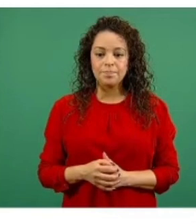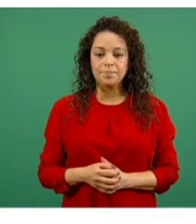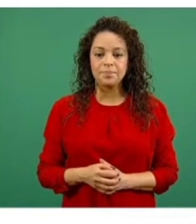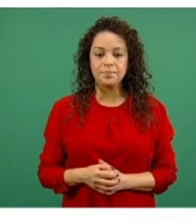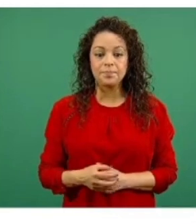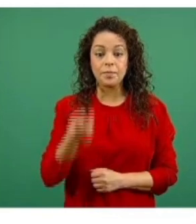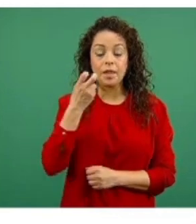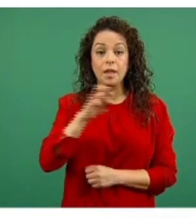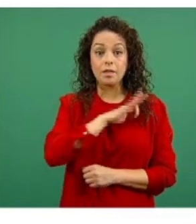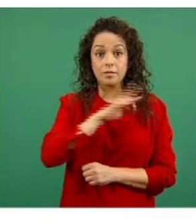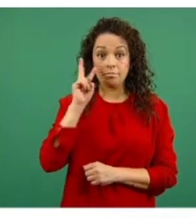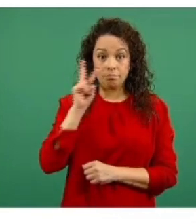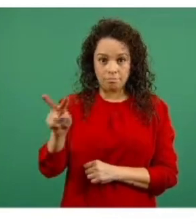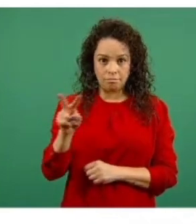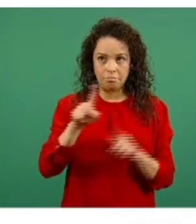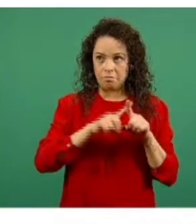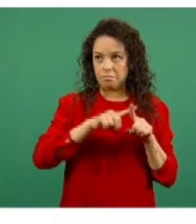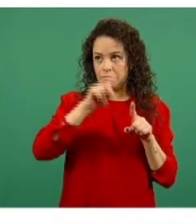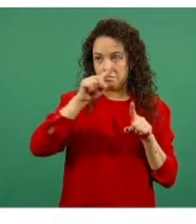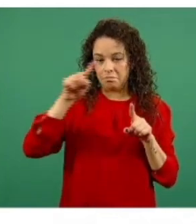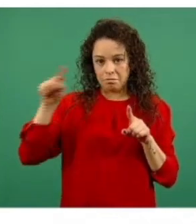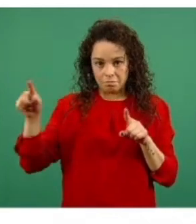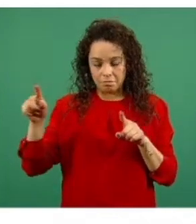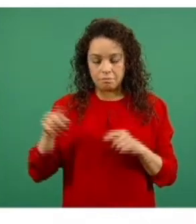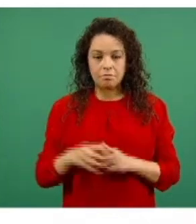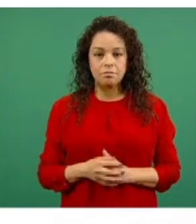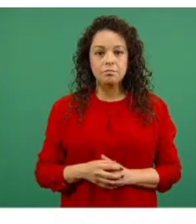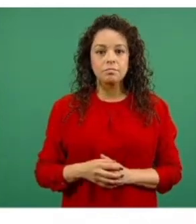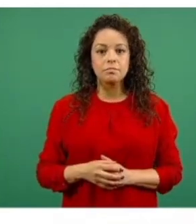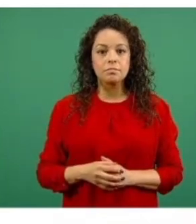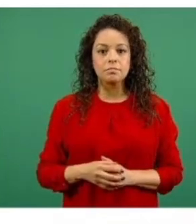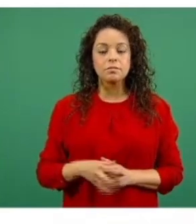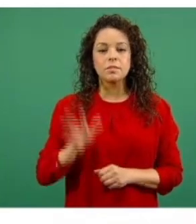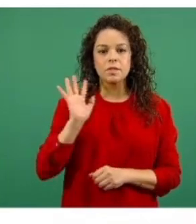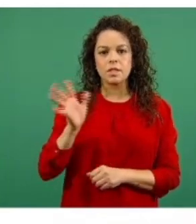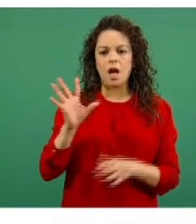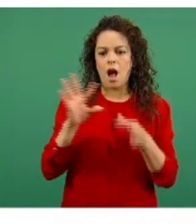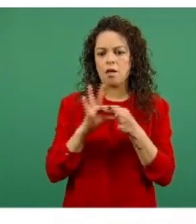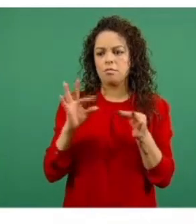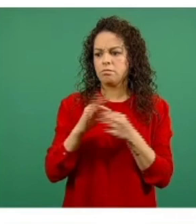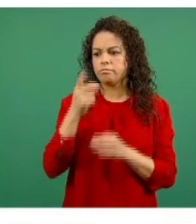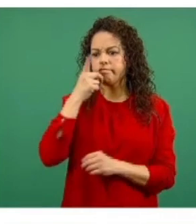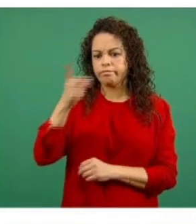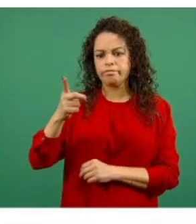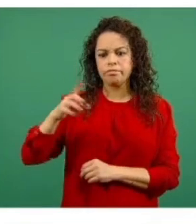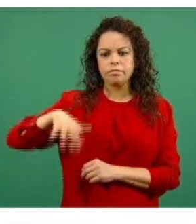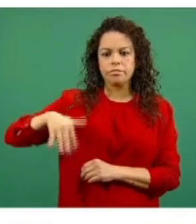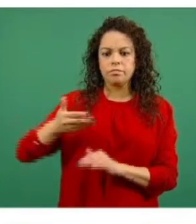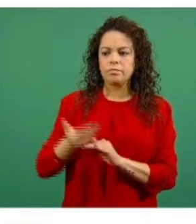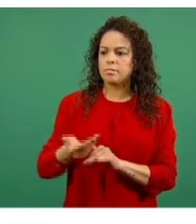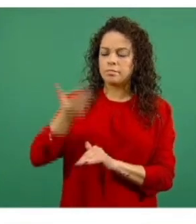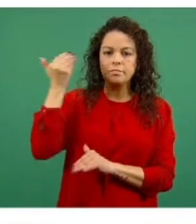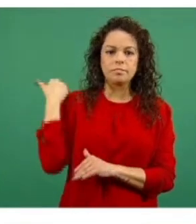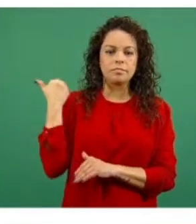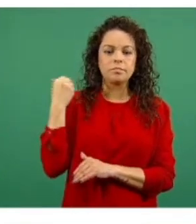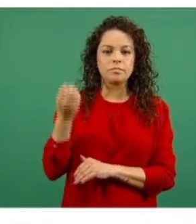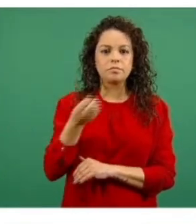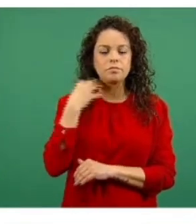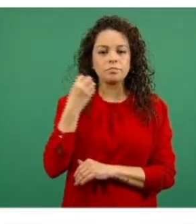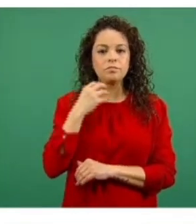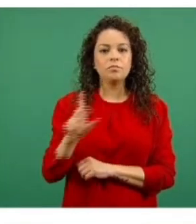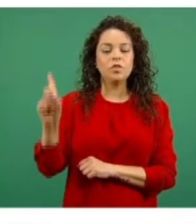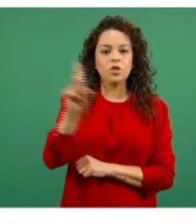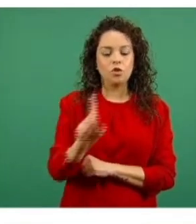la gráfica, como podemos observar y que se señaló desde la conferencia del